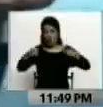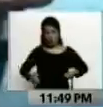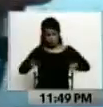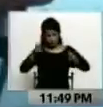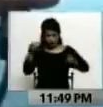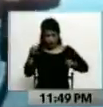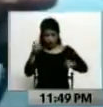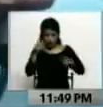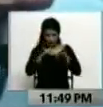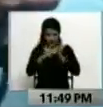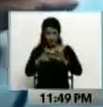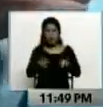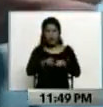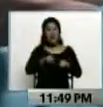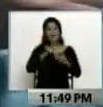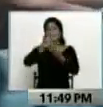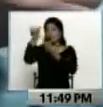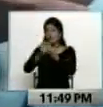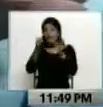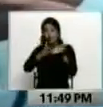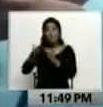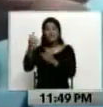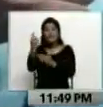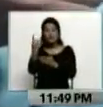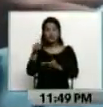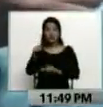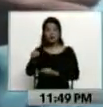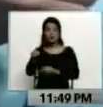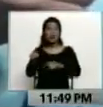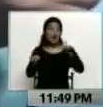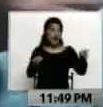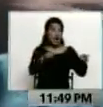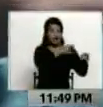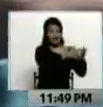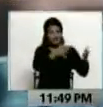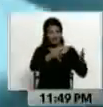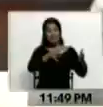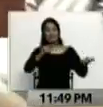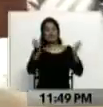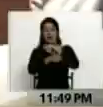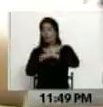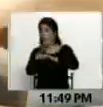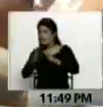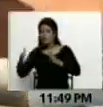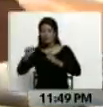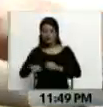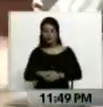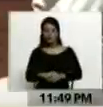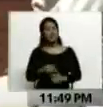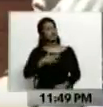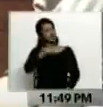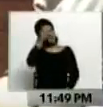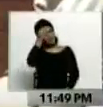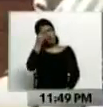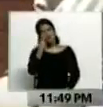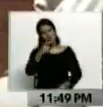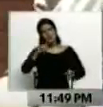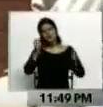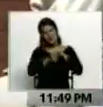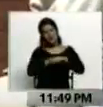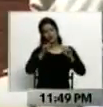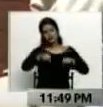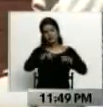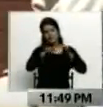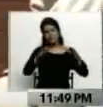la otra que se va a poner el proyecto país es indispensable para que haya cambi Bueno yo creo que yo creo que tiene que haber cambios en la